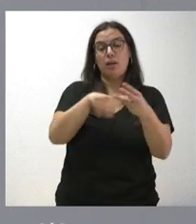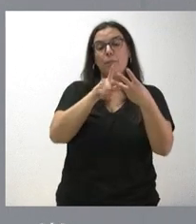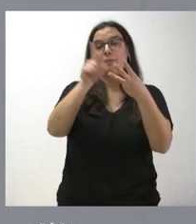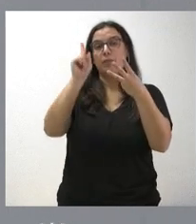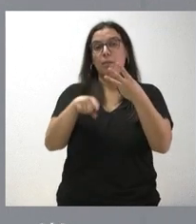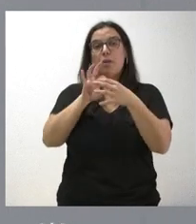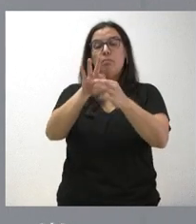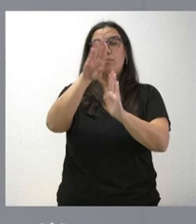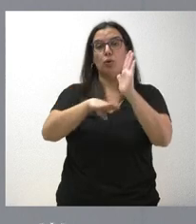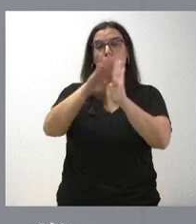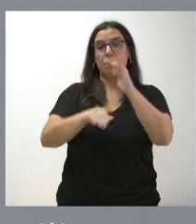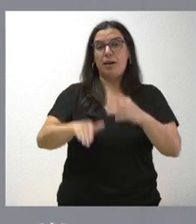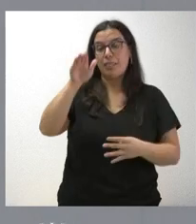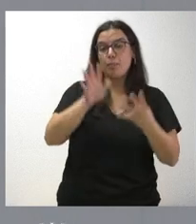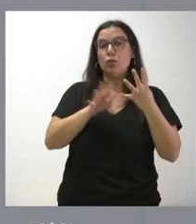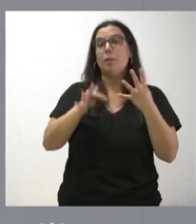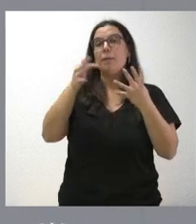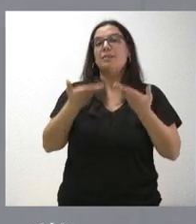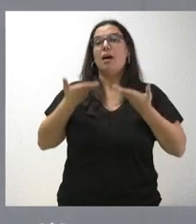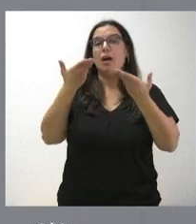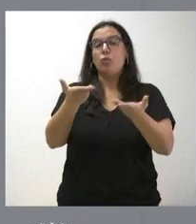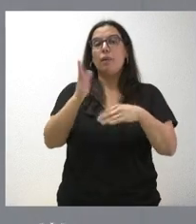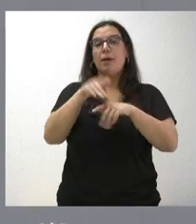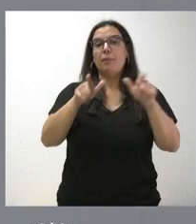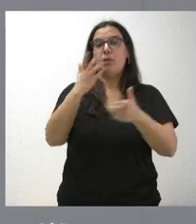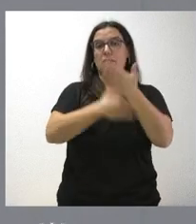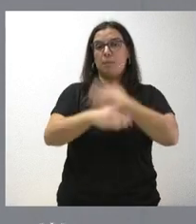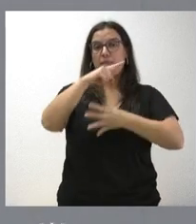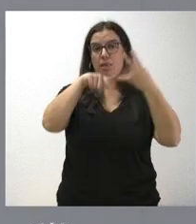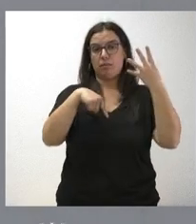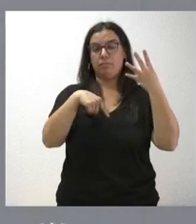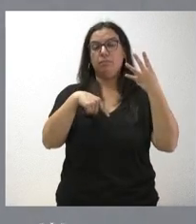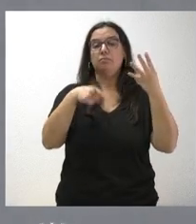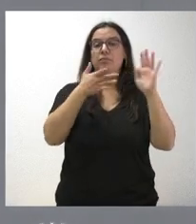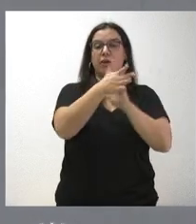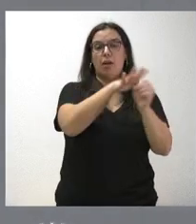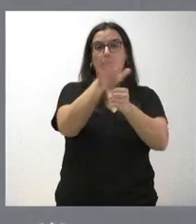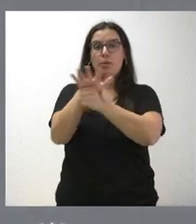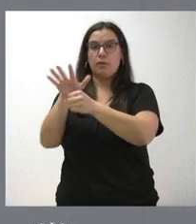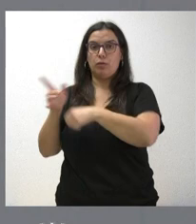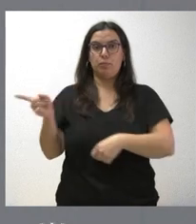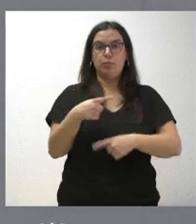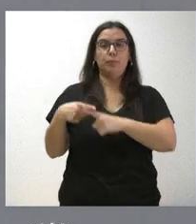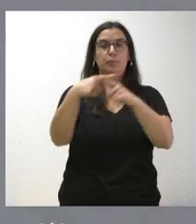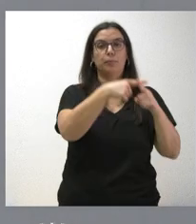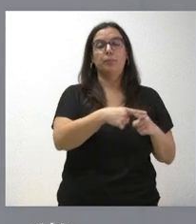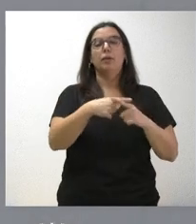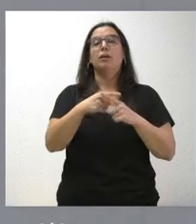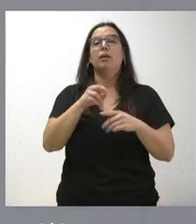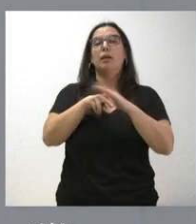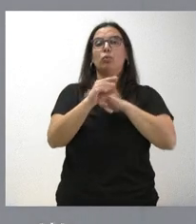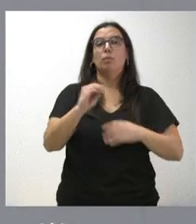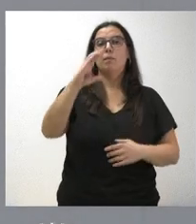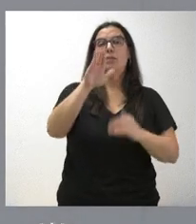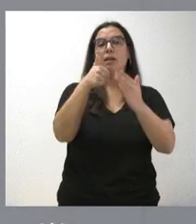programa crecemos y las ayudas destinadas a las personas con discapacidad estos son los ámbitos fundamentales de este incremento de recursos hasta